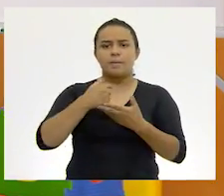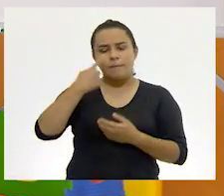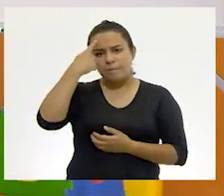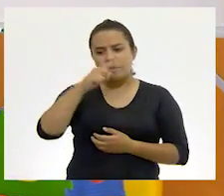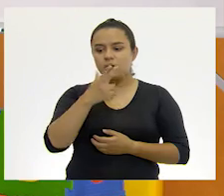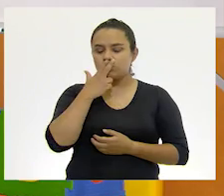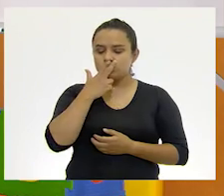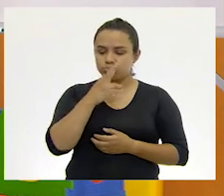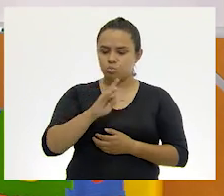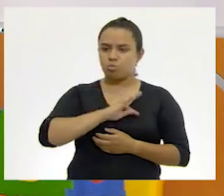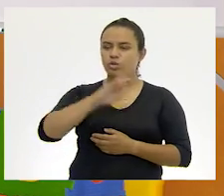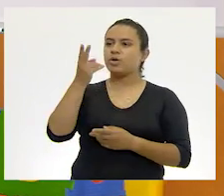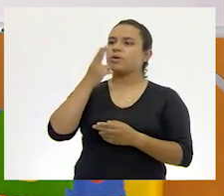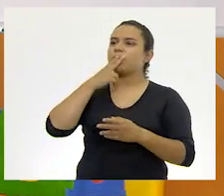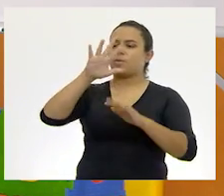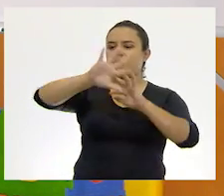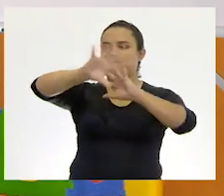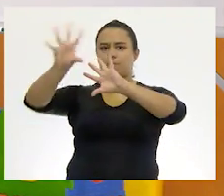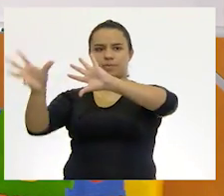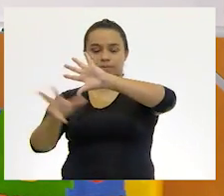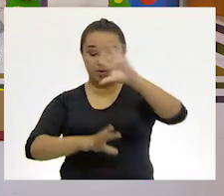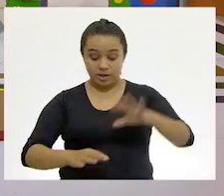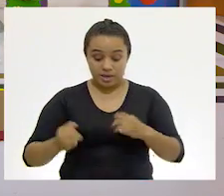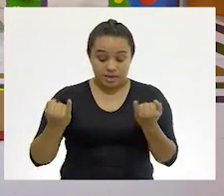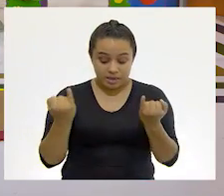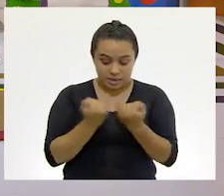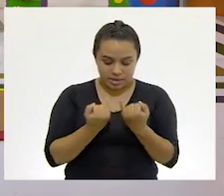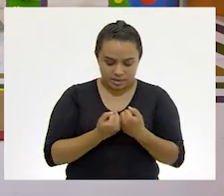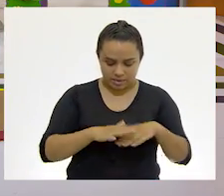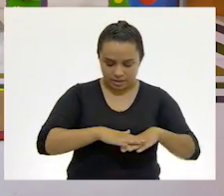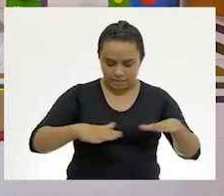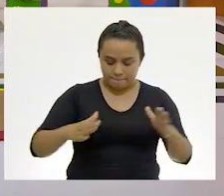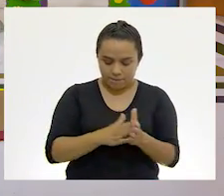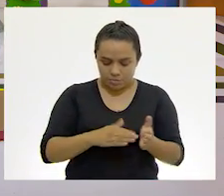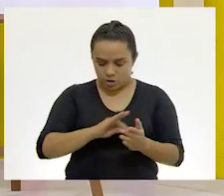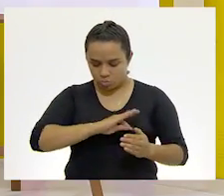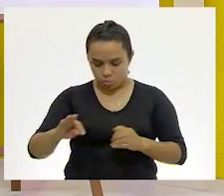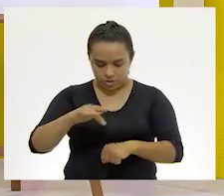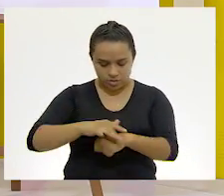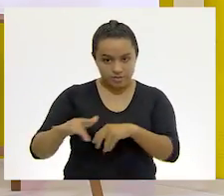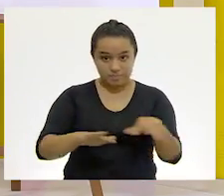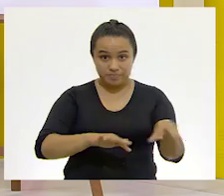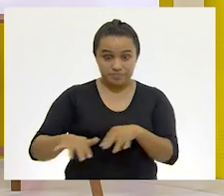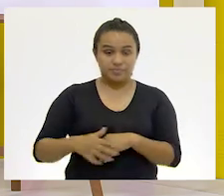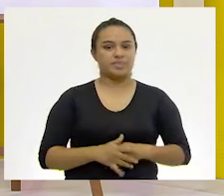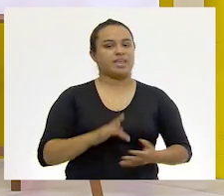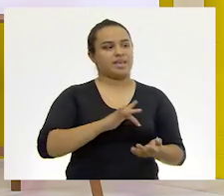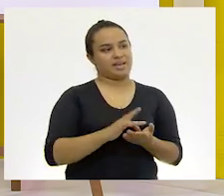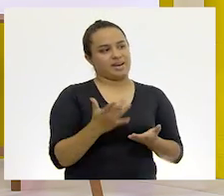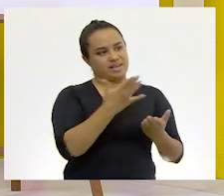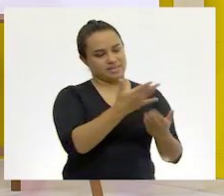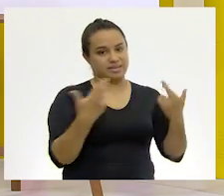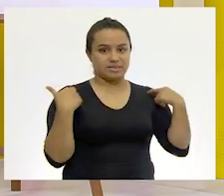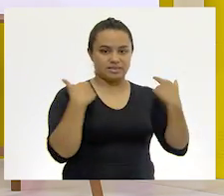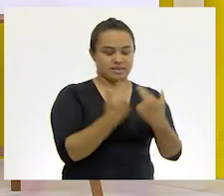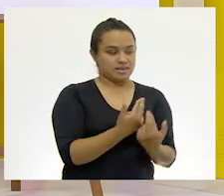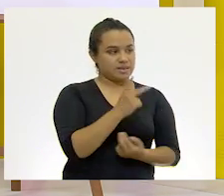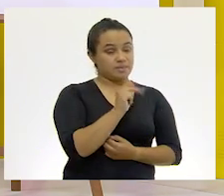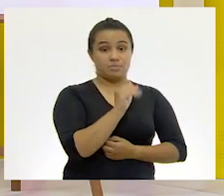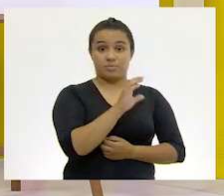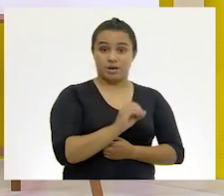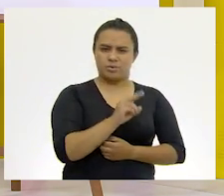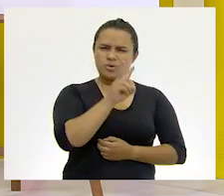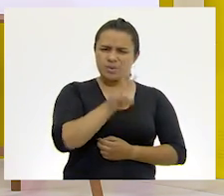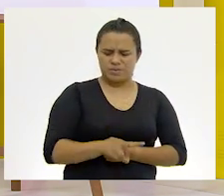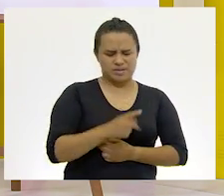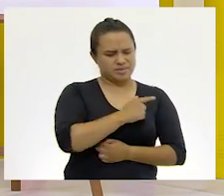hacer trazos en el aire y también trazos sobre el papel. Claro. No, pues gracias a ti, mi querido maestro Paco. Ha sido